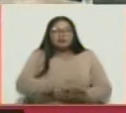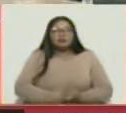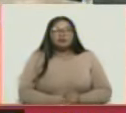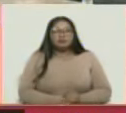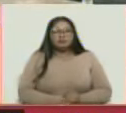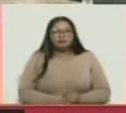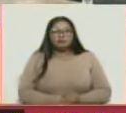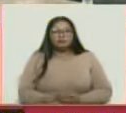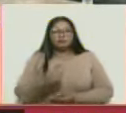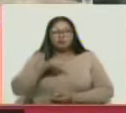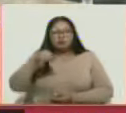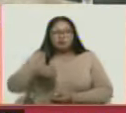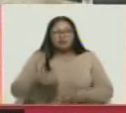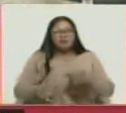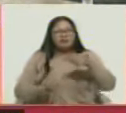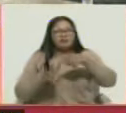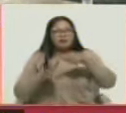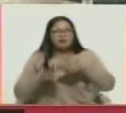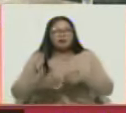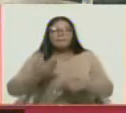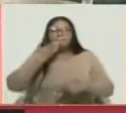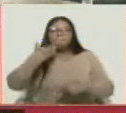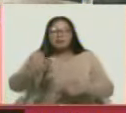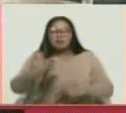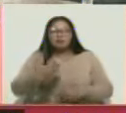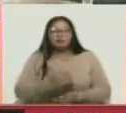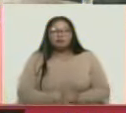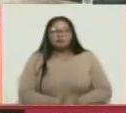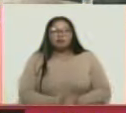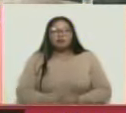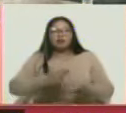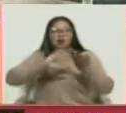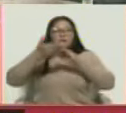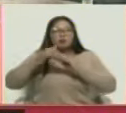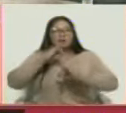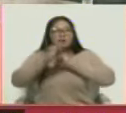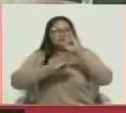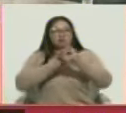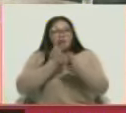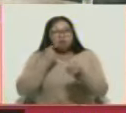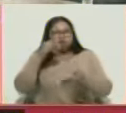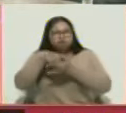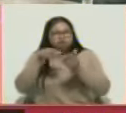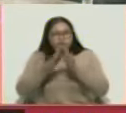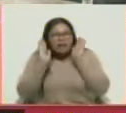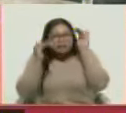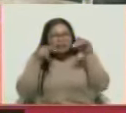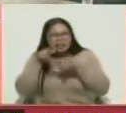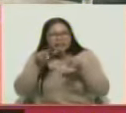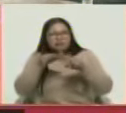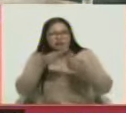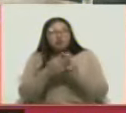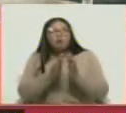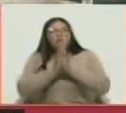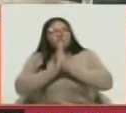desde aquí, desde BTV, exigimos la comunidad internacional para que intervenga de una manera inmediata,